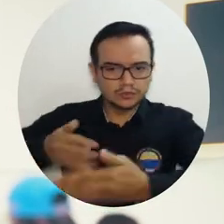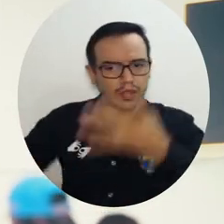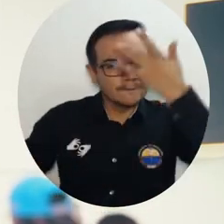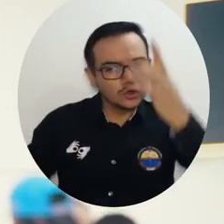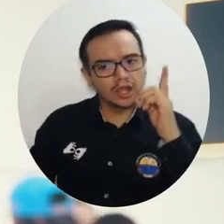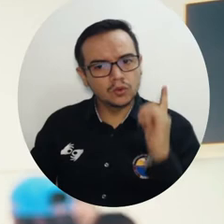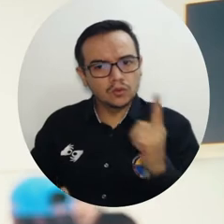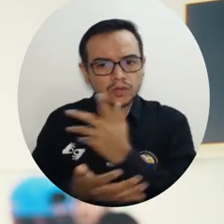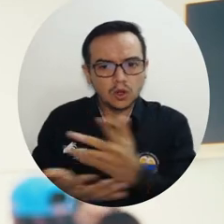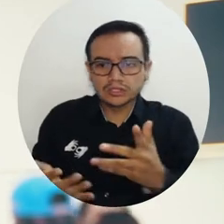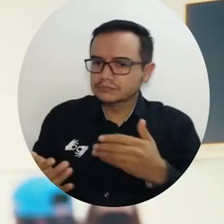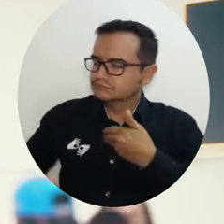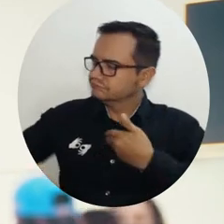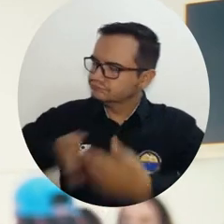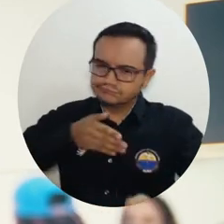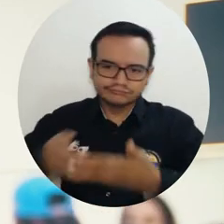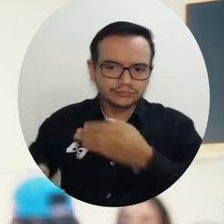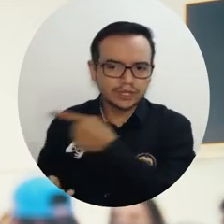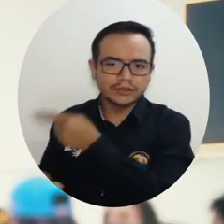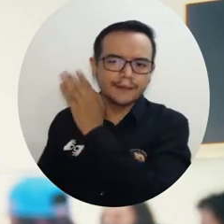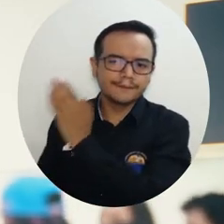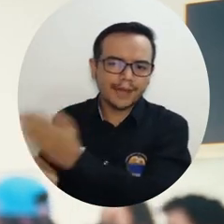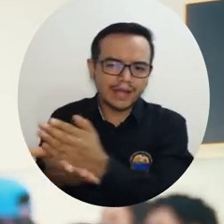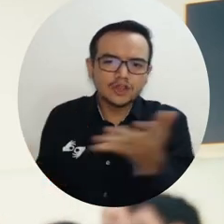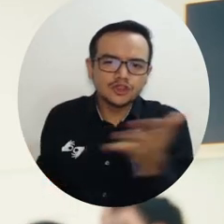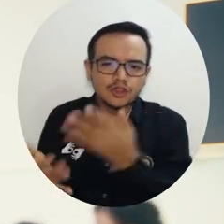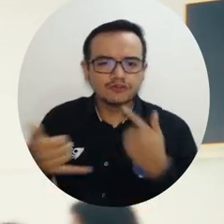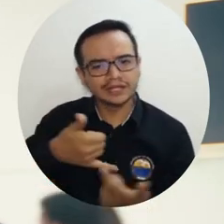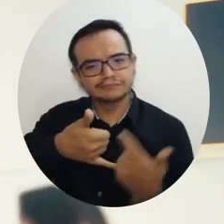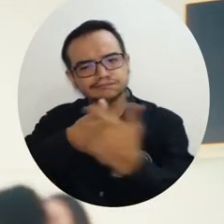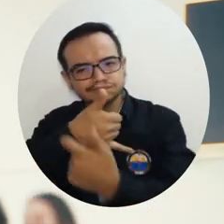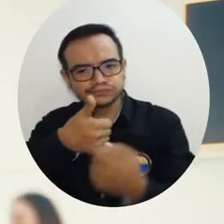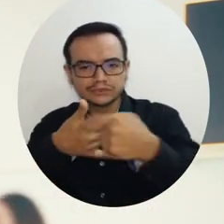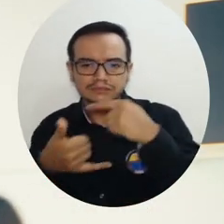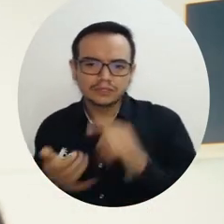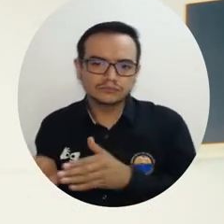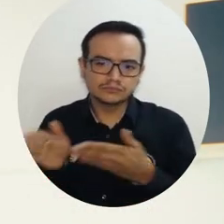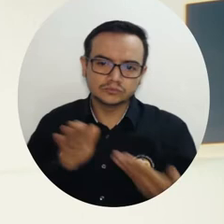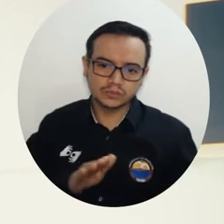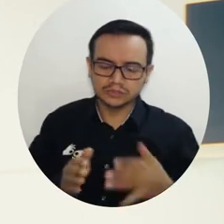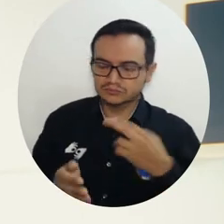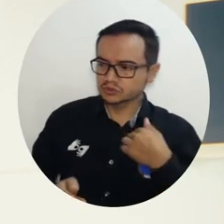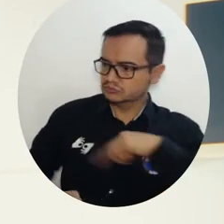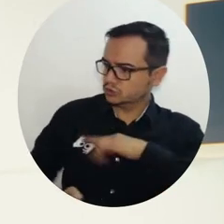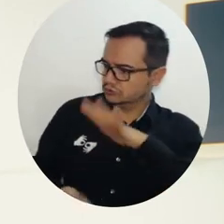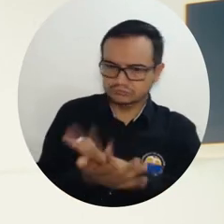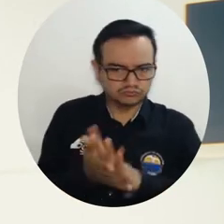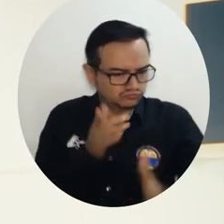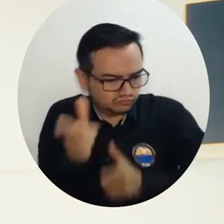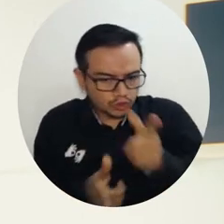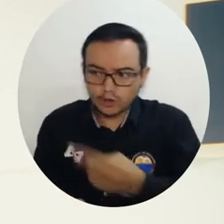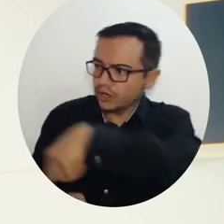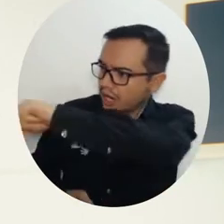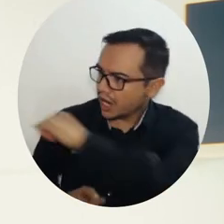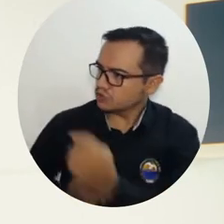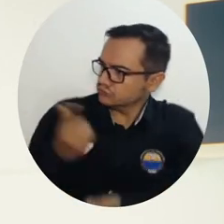el motivo, indistintamente la razón que haya sido manifiesta de eso. Nosotros queremos seguir luchando